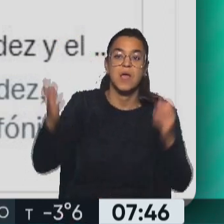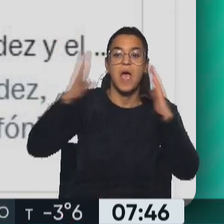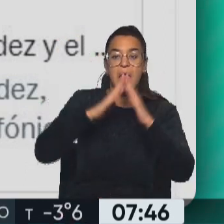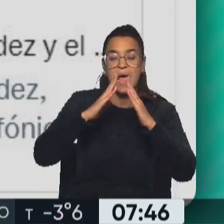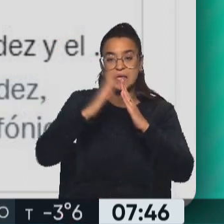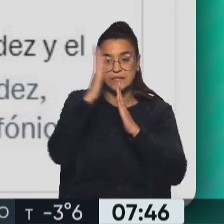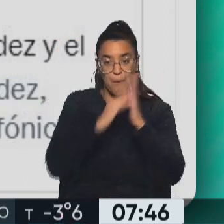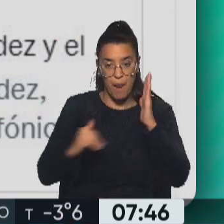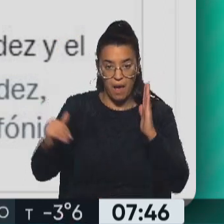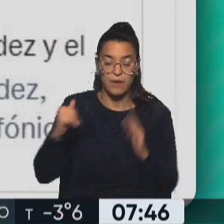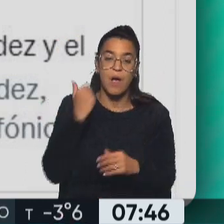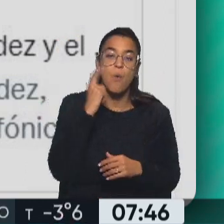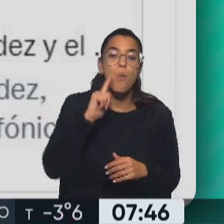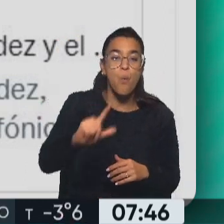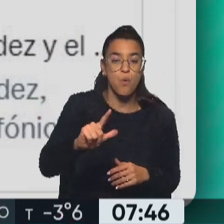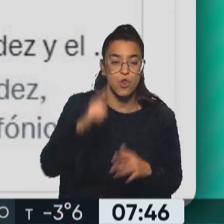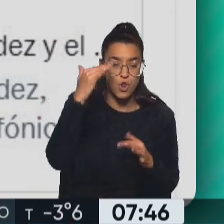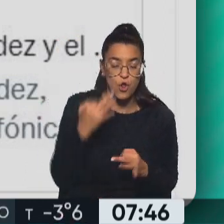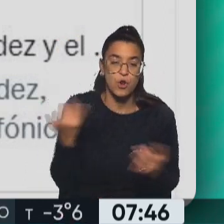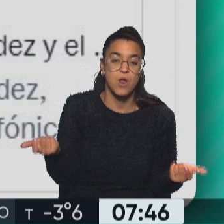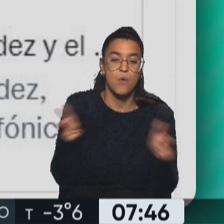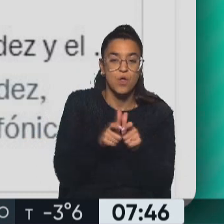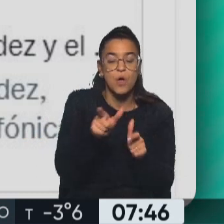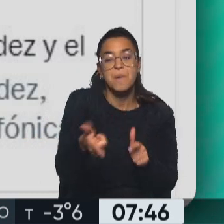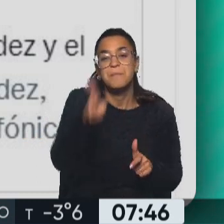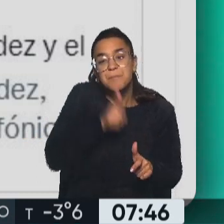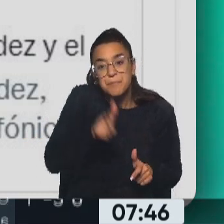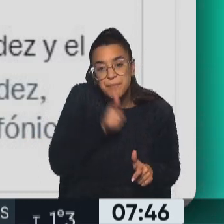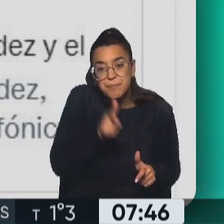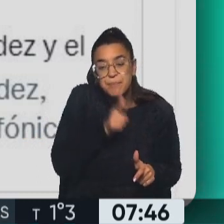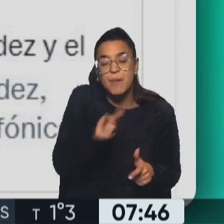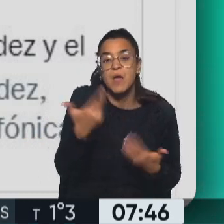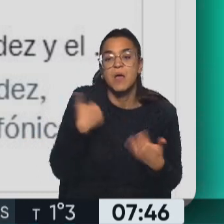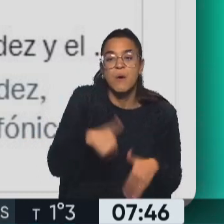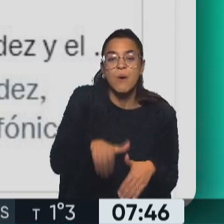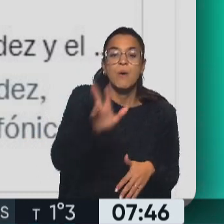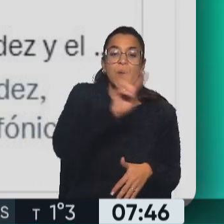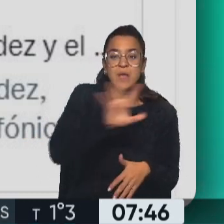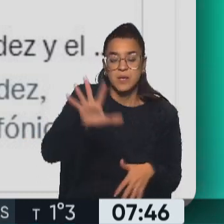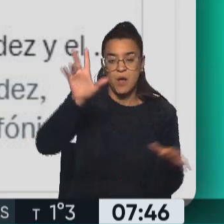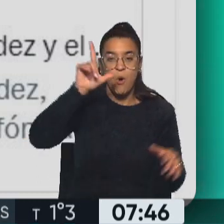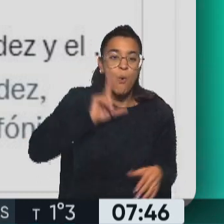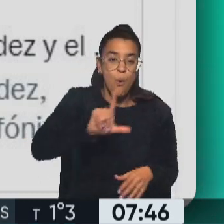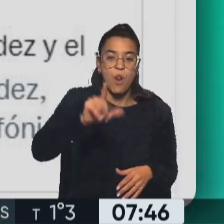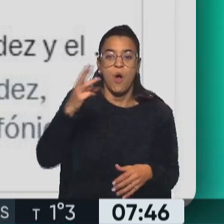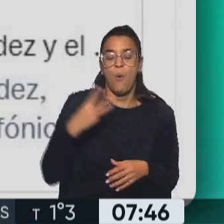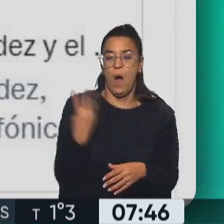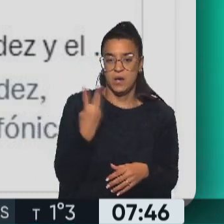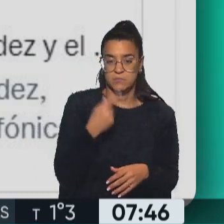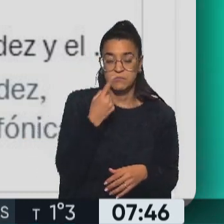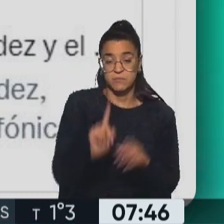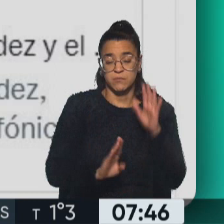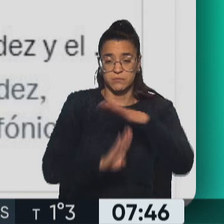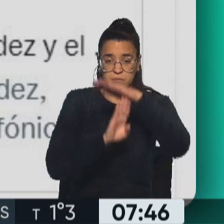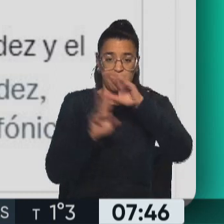Casa Blanca en julio. Será la reunión, decíamos, todo parece indicar que puede ser el 25 de julio, en Washington, los principales asuntos